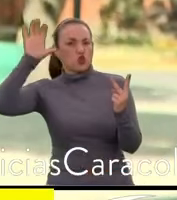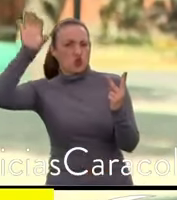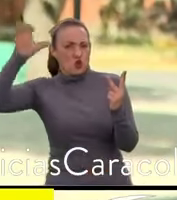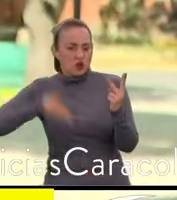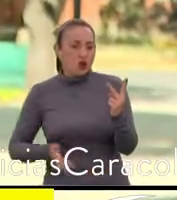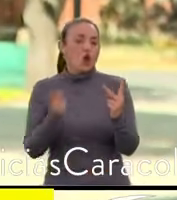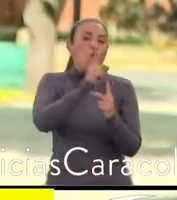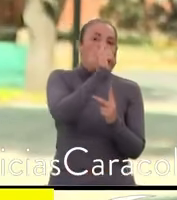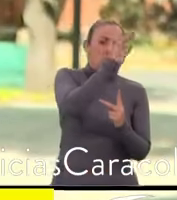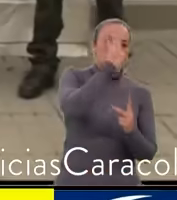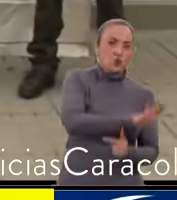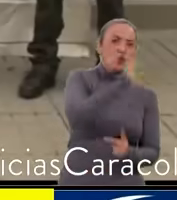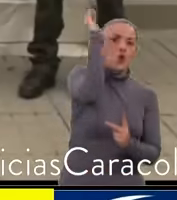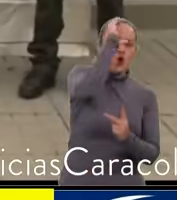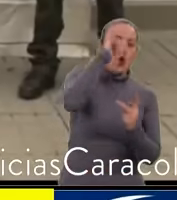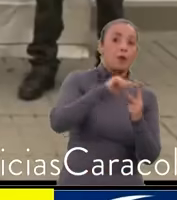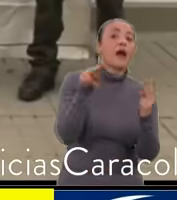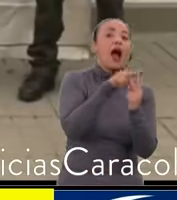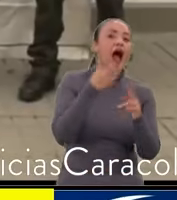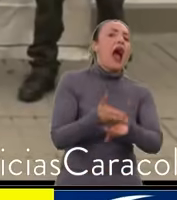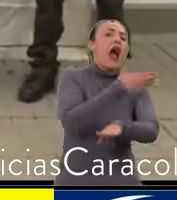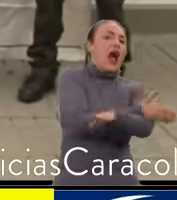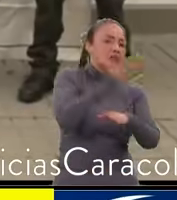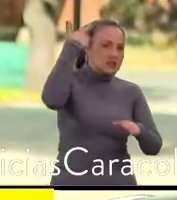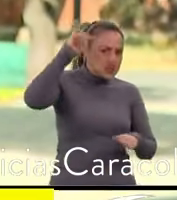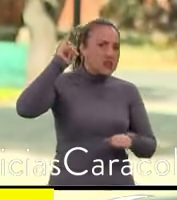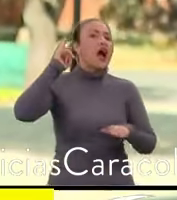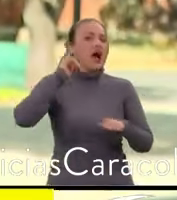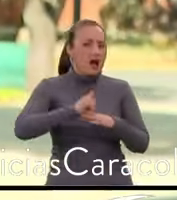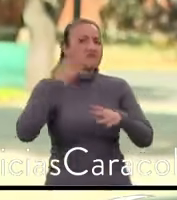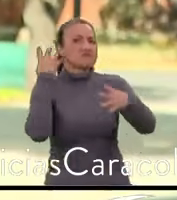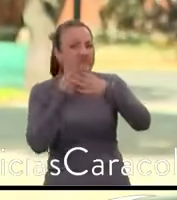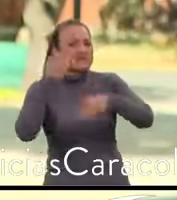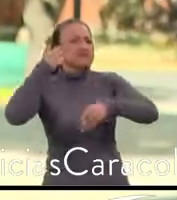nacional. Ambos presentan antecedentes judiciales. Desde Cali, Cindy Rodríguez, Noticias Caracol.